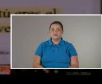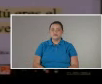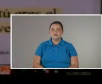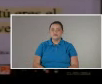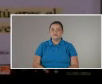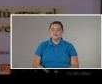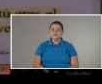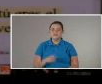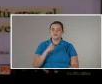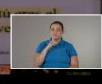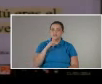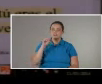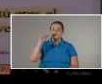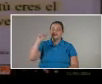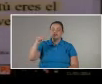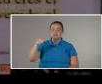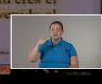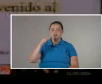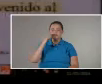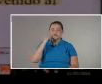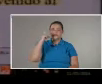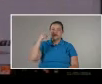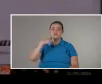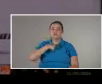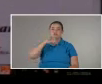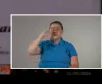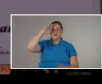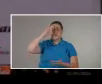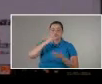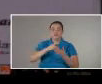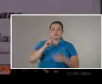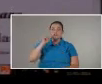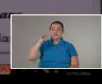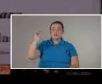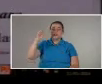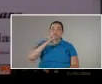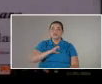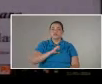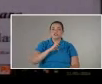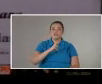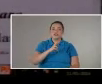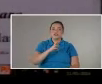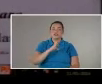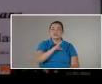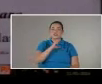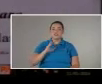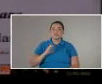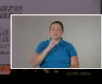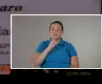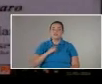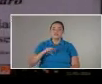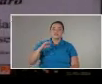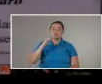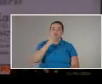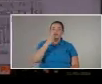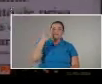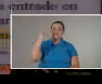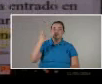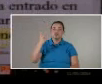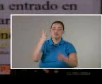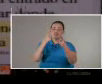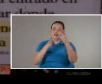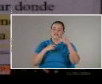Y le dijo: sí, Señor, yo he creído que tú eres el Cristo, el Hijo de Dios, que has venido al mundo.